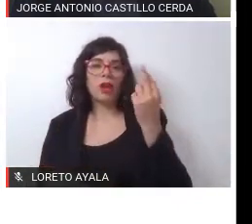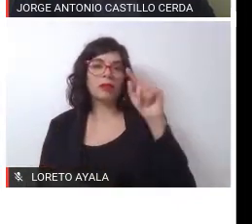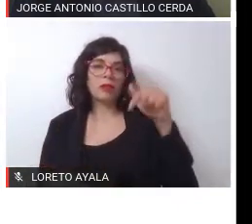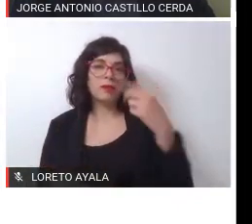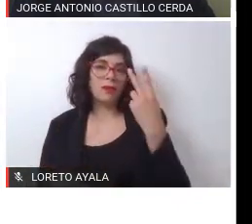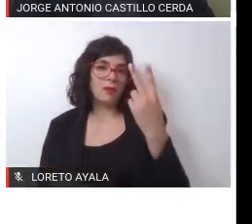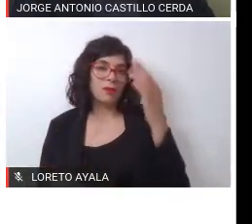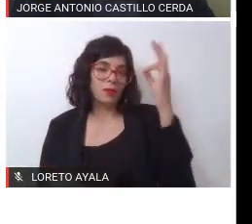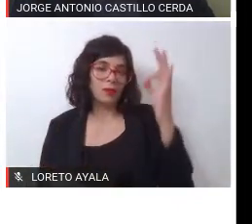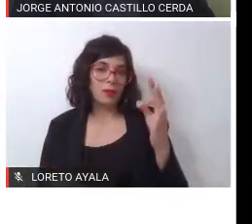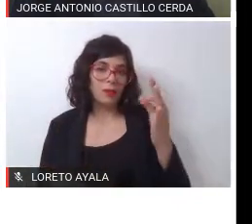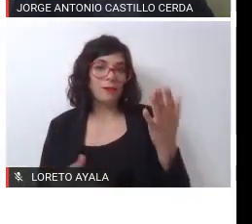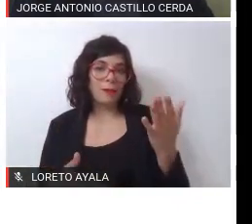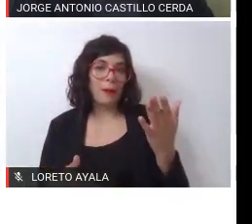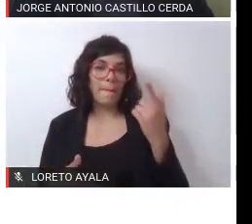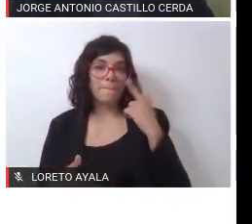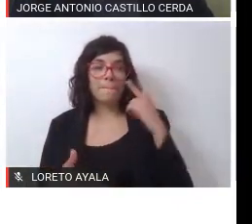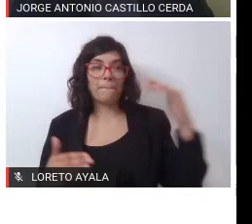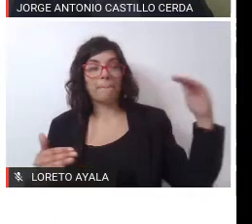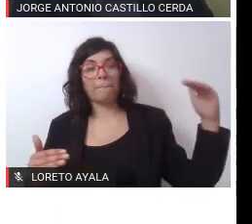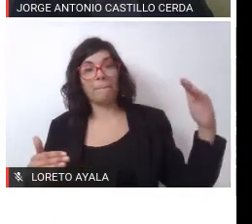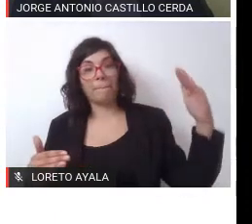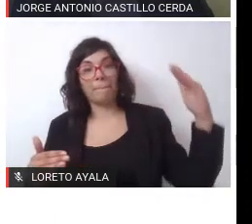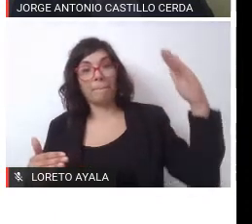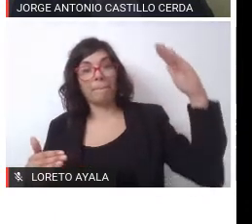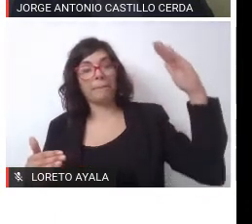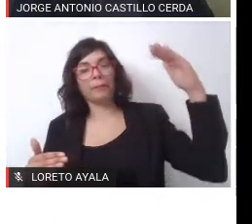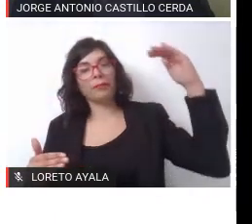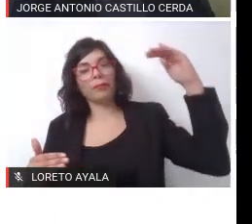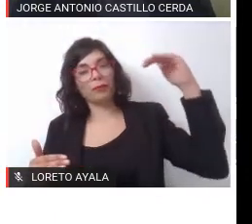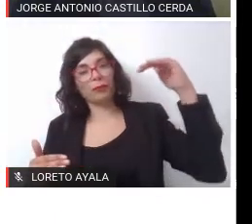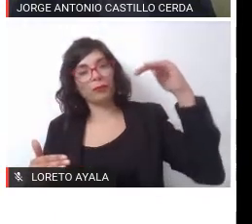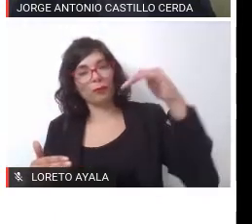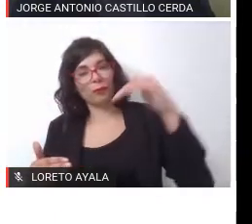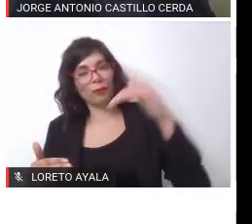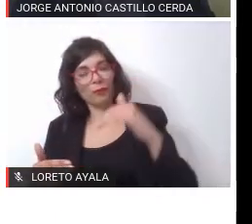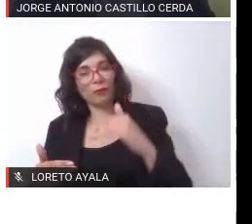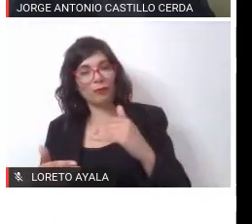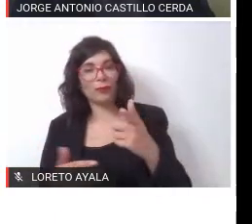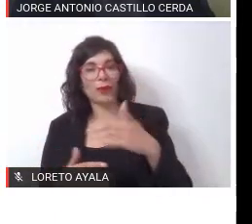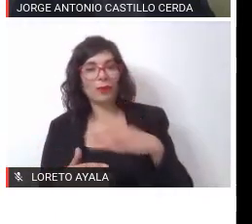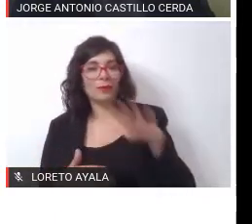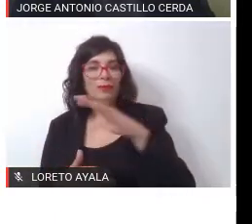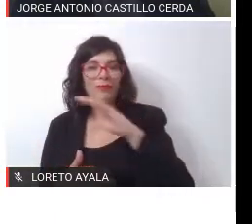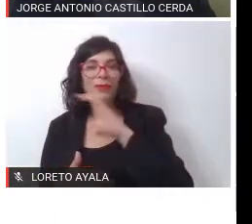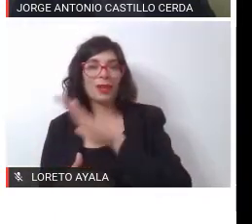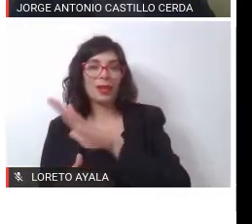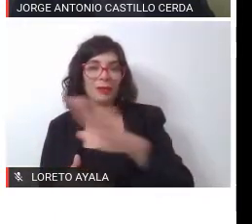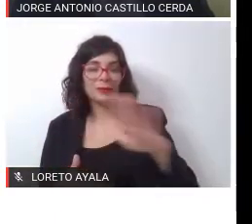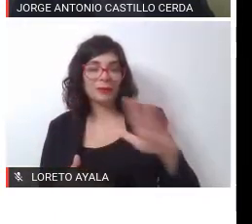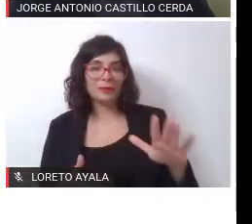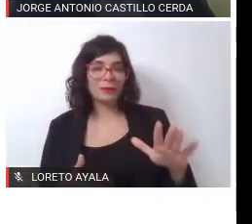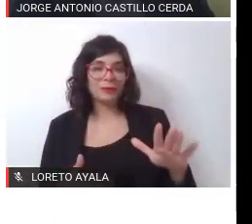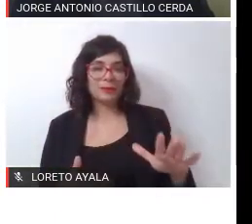12,2%. O sea, la curva lógica y natural es que el mundo rural